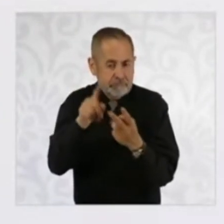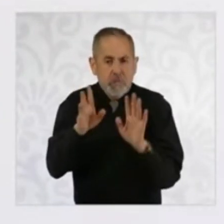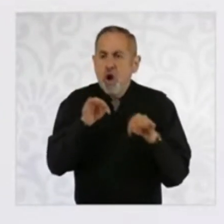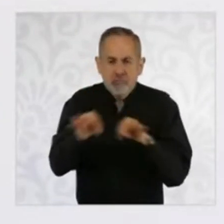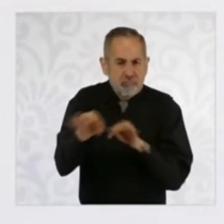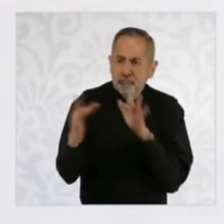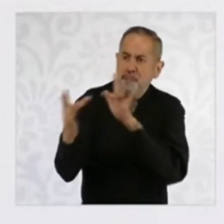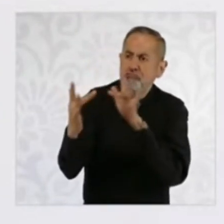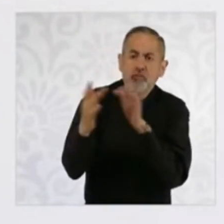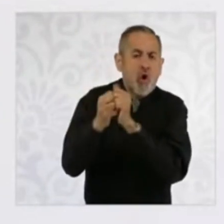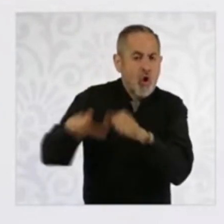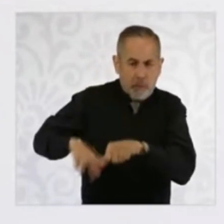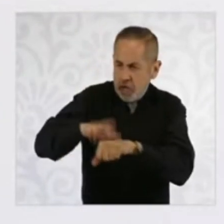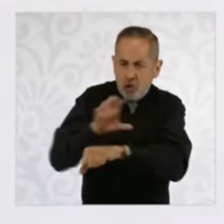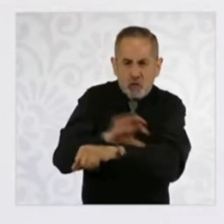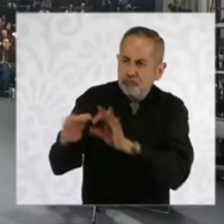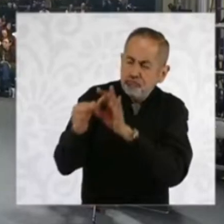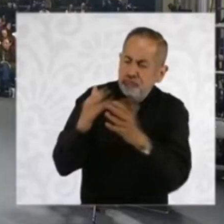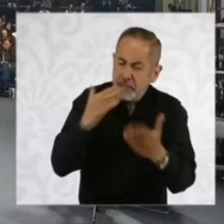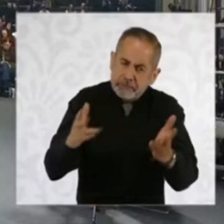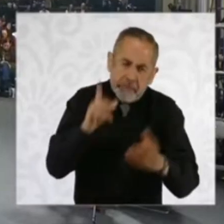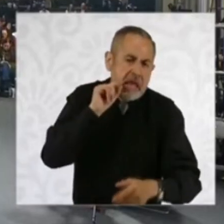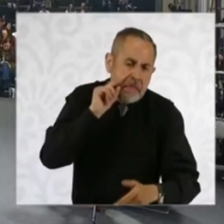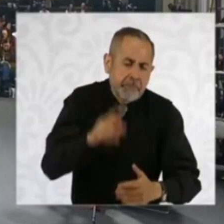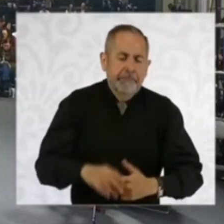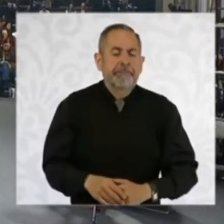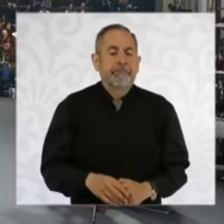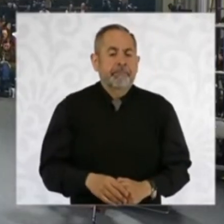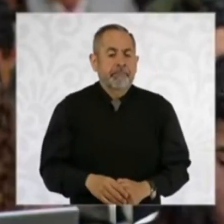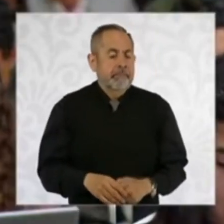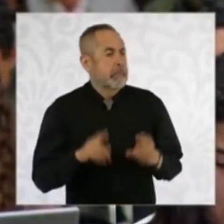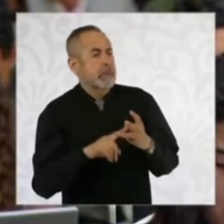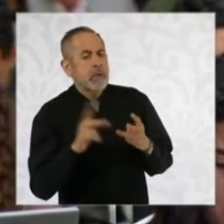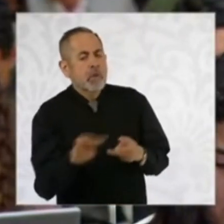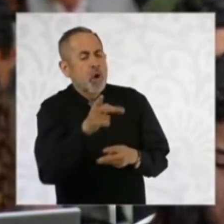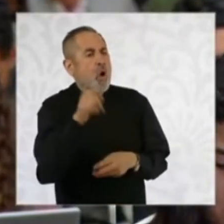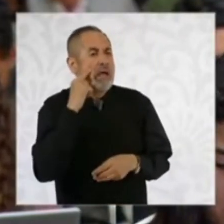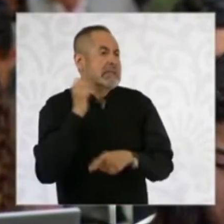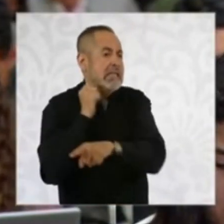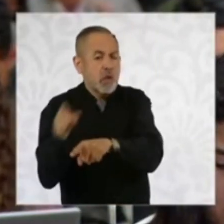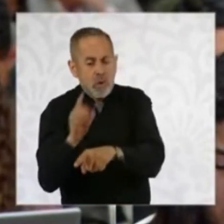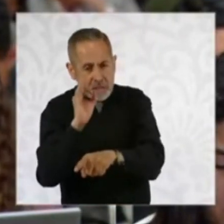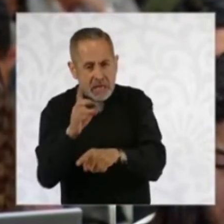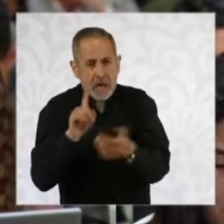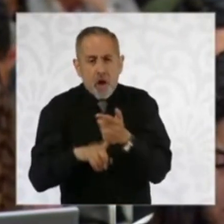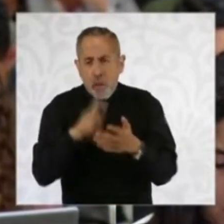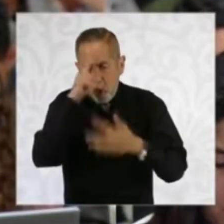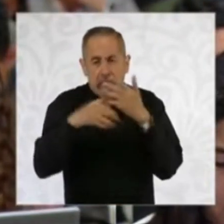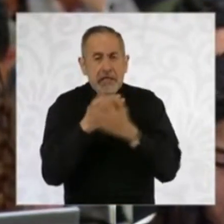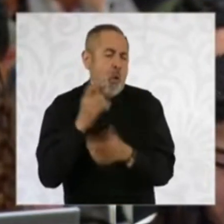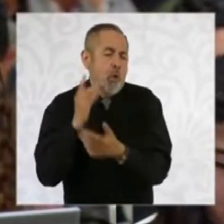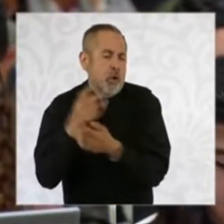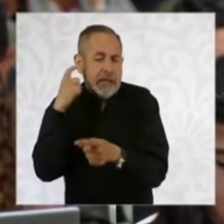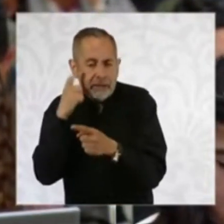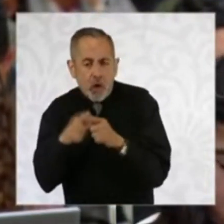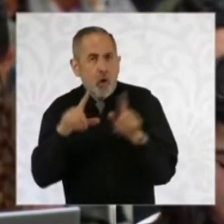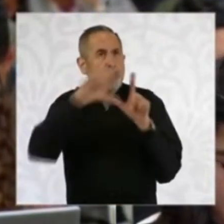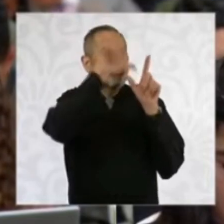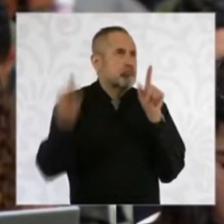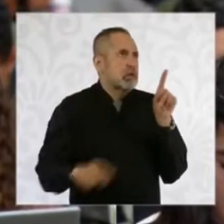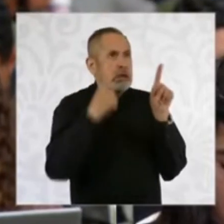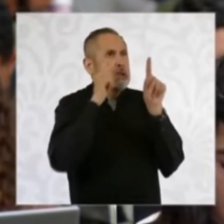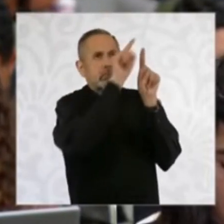muy coordinadamente con el gobernador. Y finalmente, aprovechando lo que se va a discutir en el Senado, ¿ya tienen identificados puntos de violencia no solo en Querétaro, sino en todo el